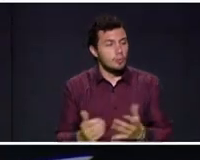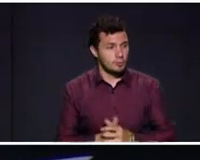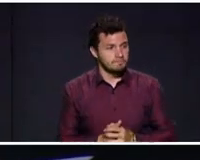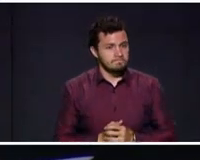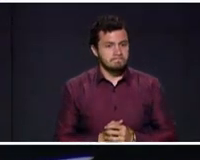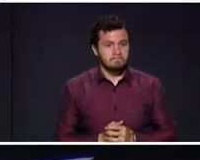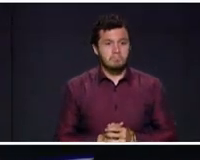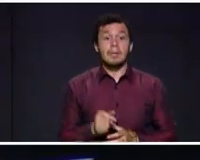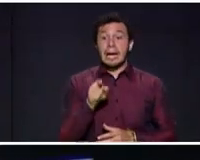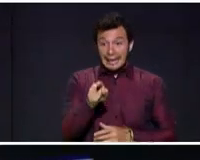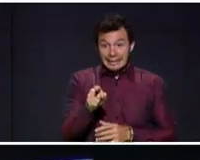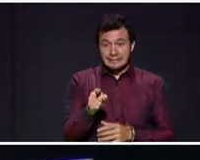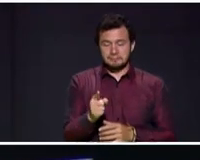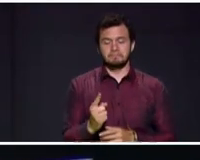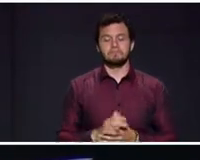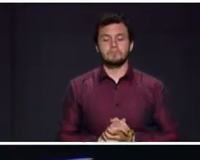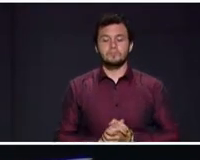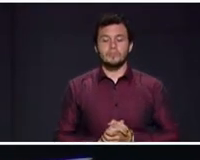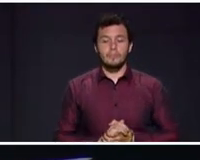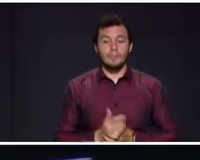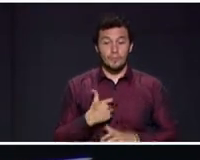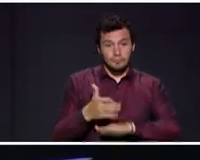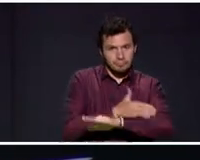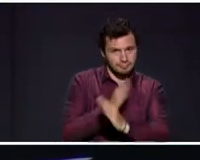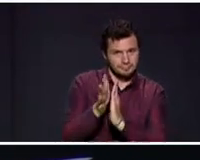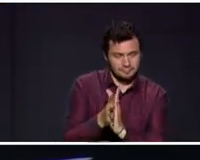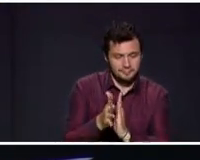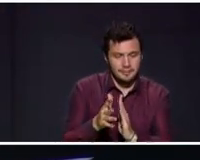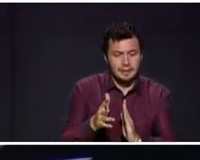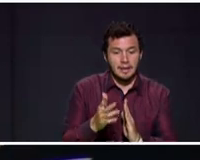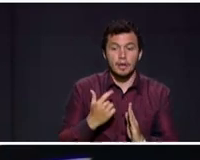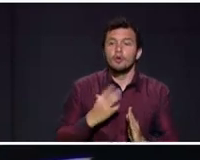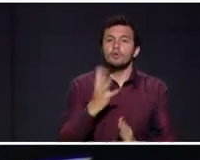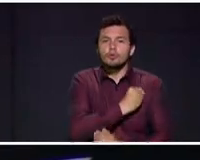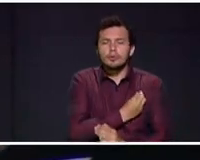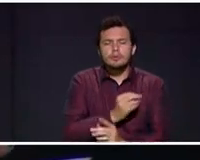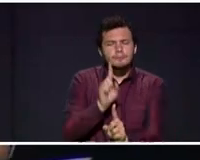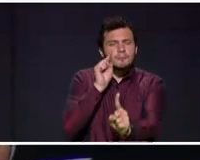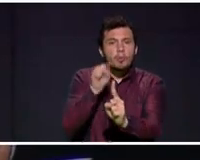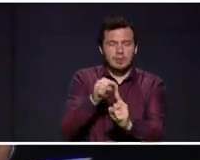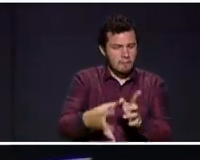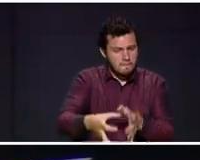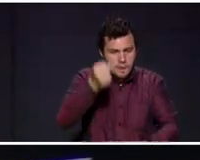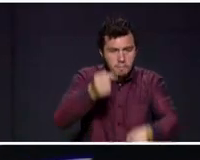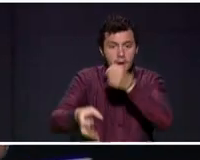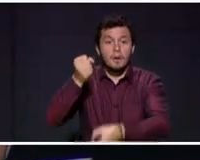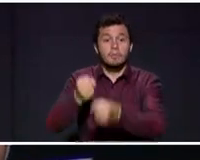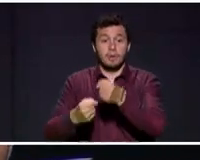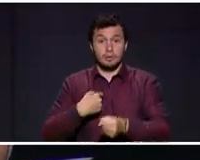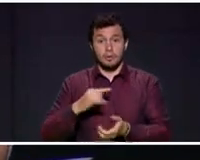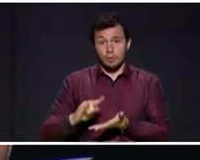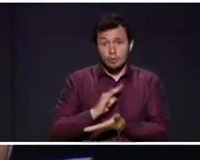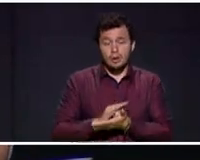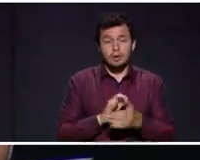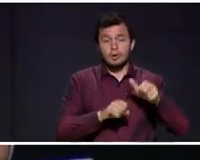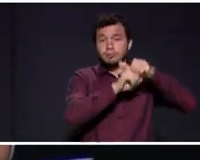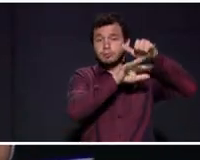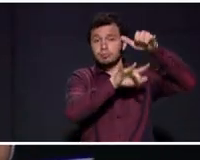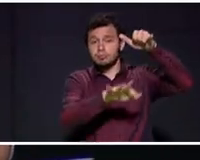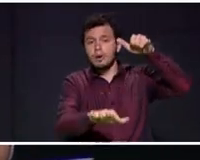que le iba a decir resulta que nosotros estamos centrados en la erradicación y estamos usando el glifosato saben ustedes cuánto vale la